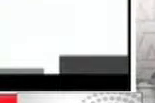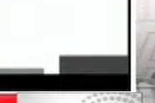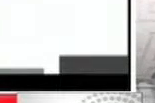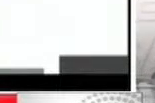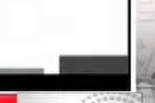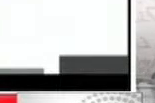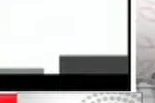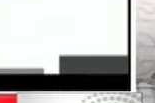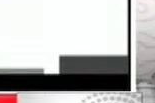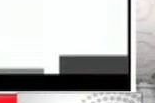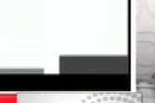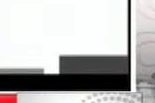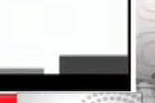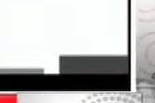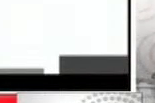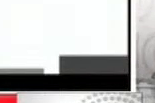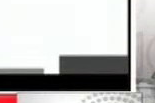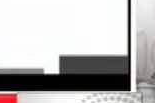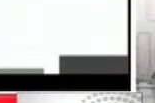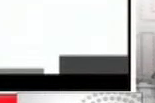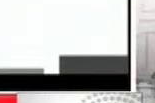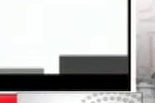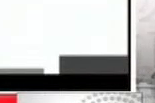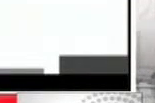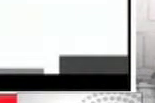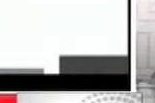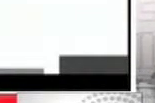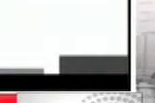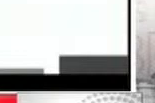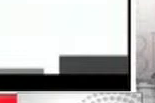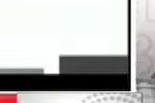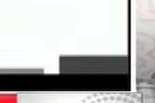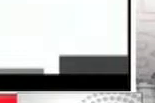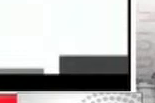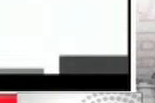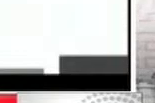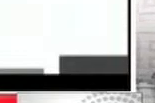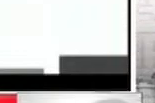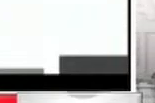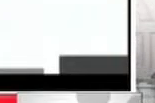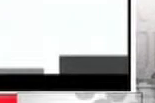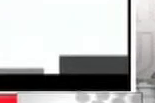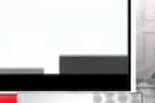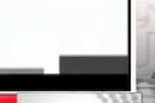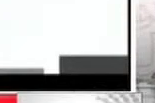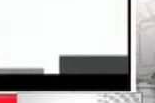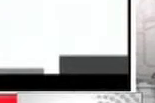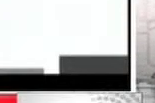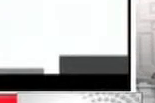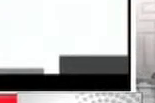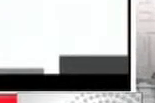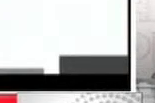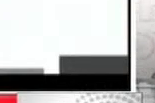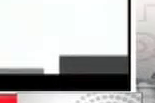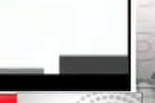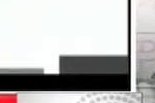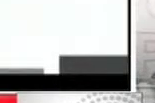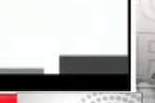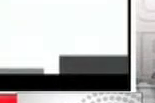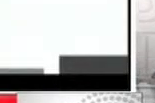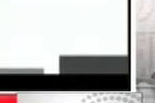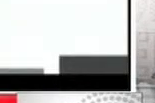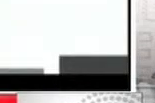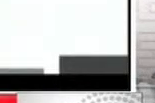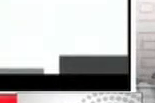al sector salud, ¿no? Después, obviamente, también, como pueden ver,